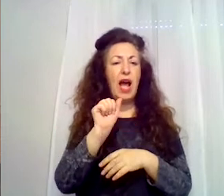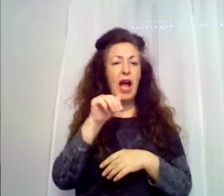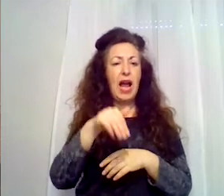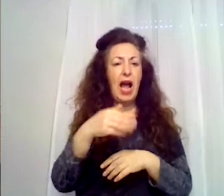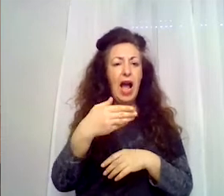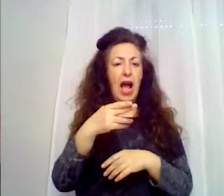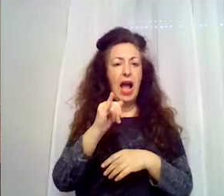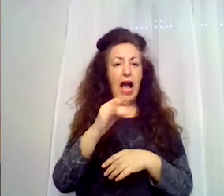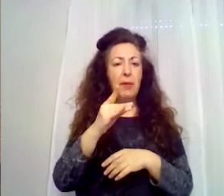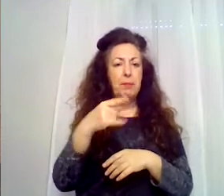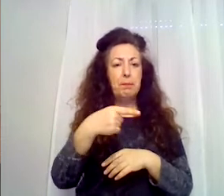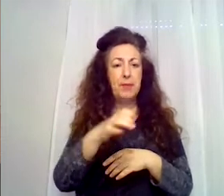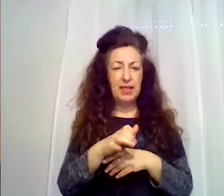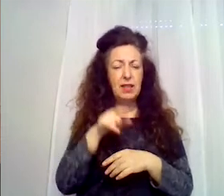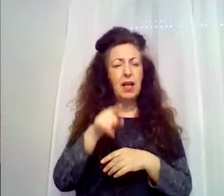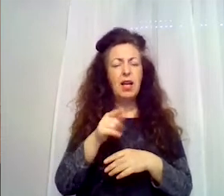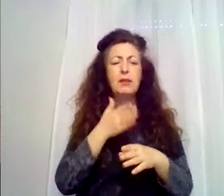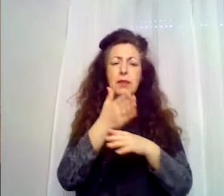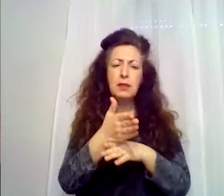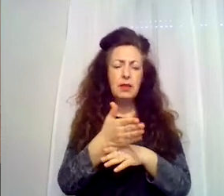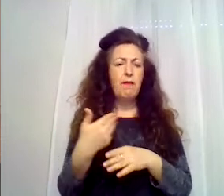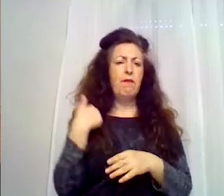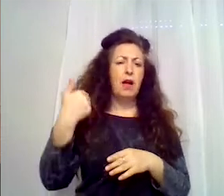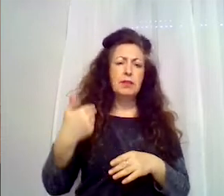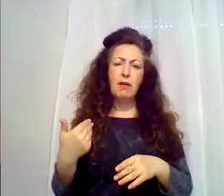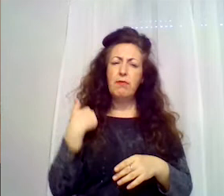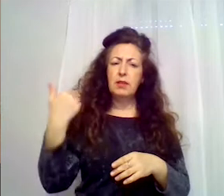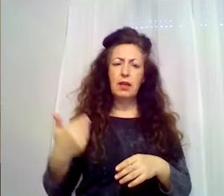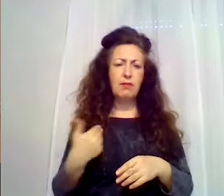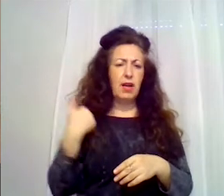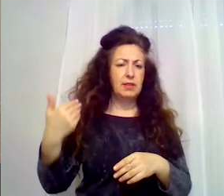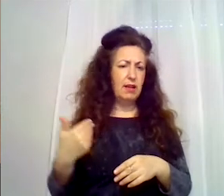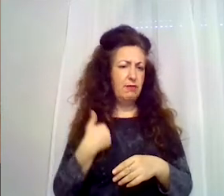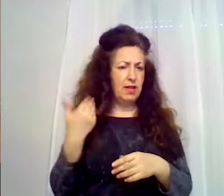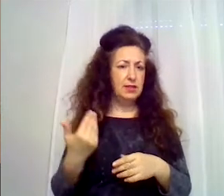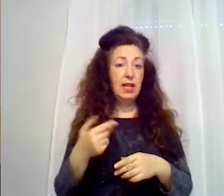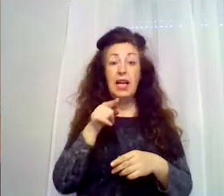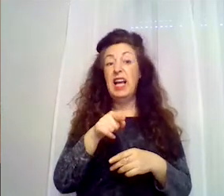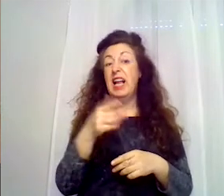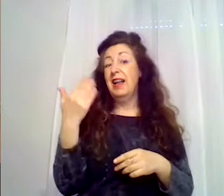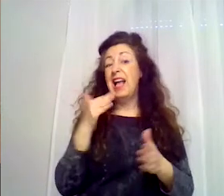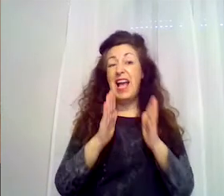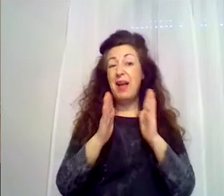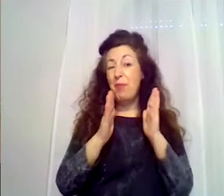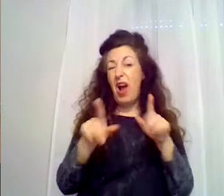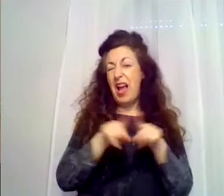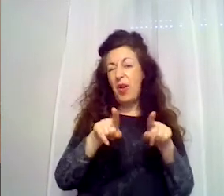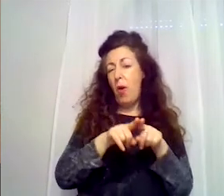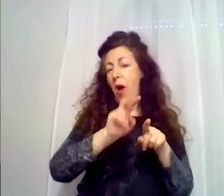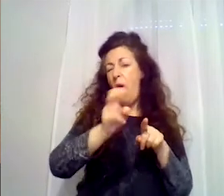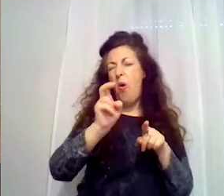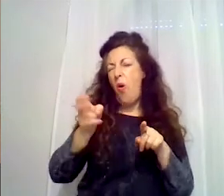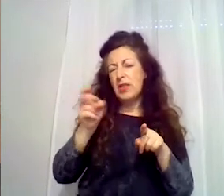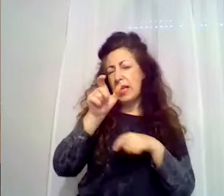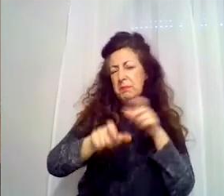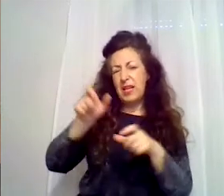momento, unido a la fuerza del imperio español, le daba mucho prestigio. Se ve que en Inglaterra había muchos